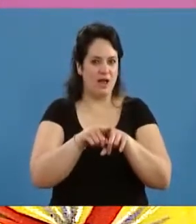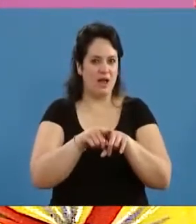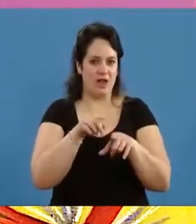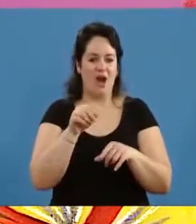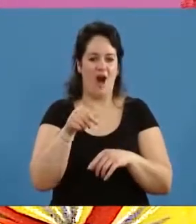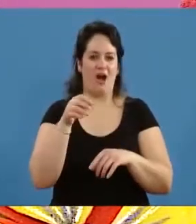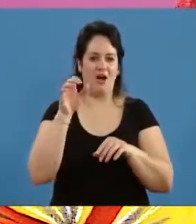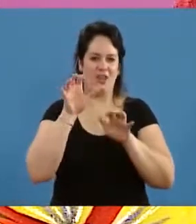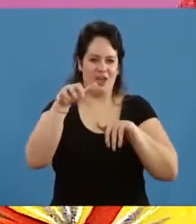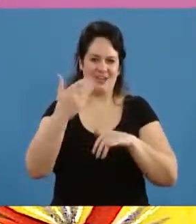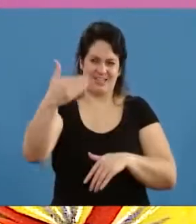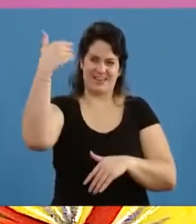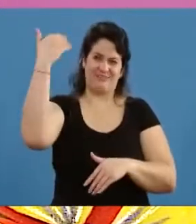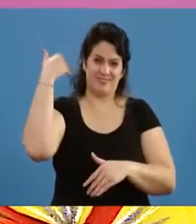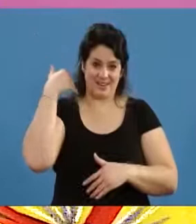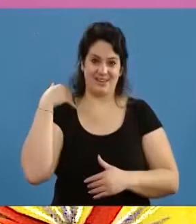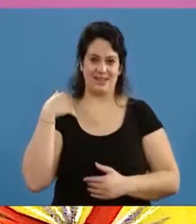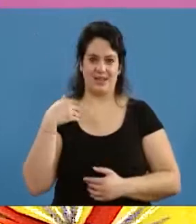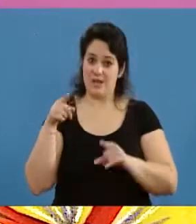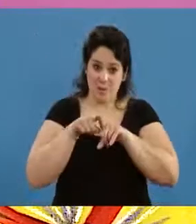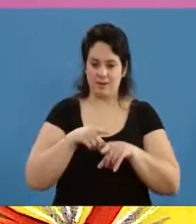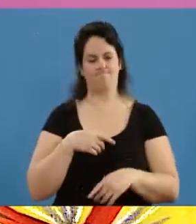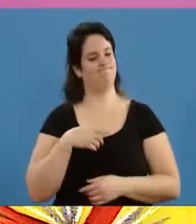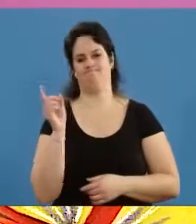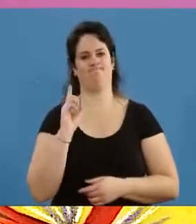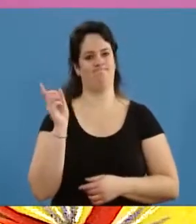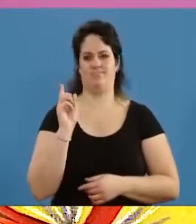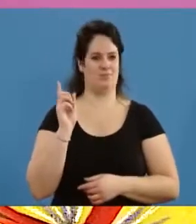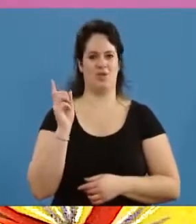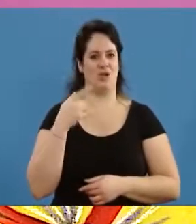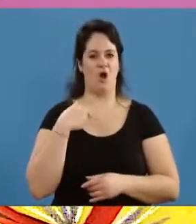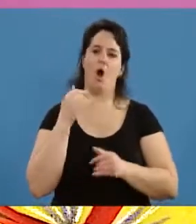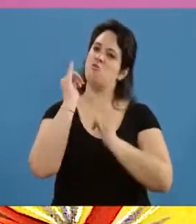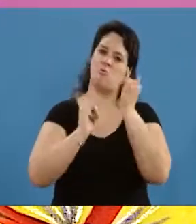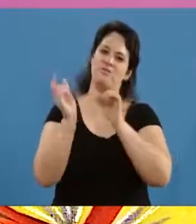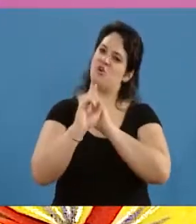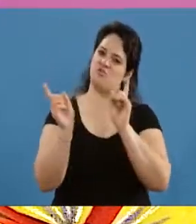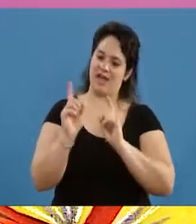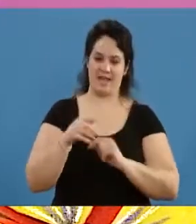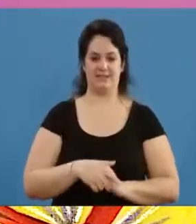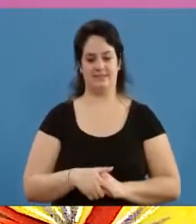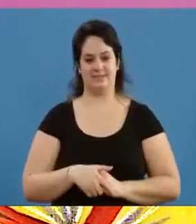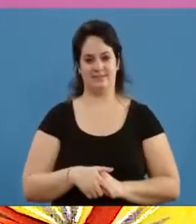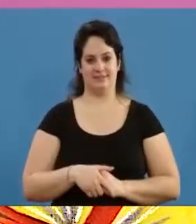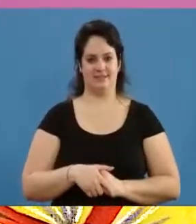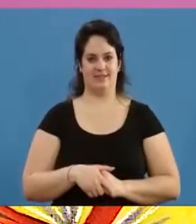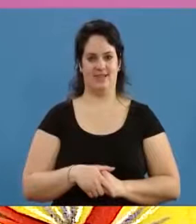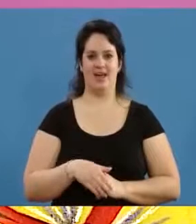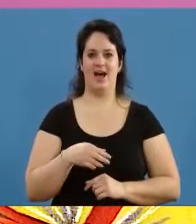el dinosaurio? No, esta vez no es ni un cuento, no es